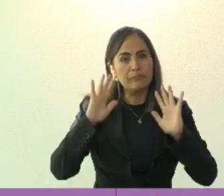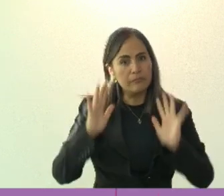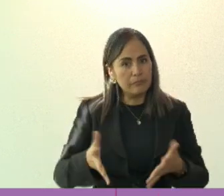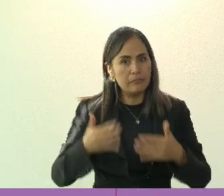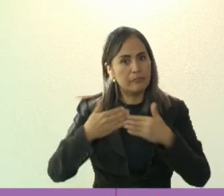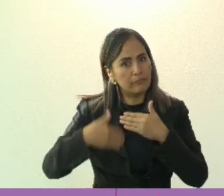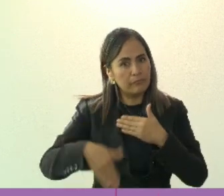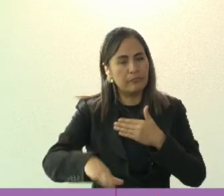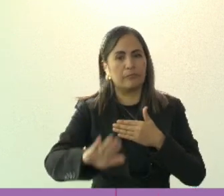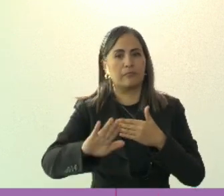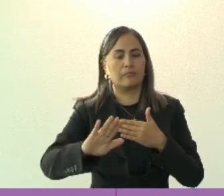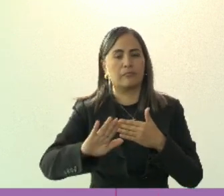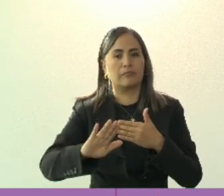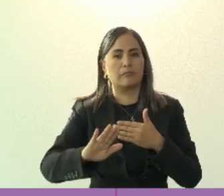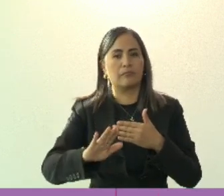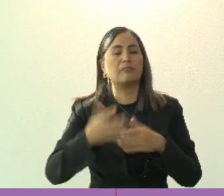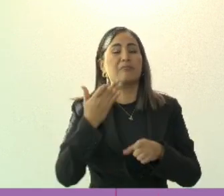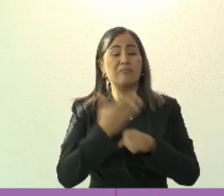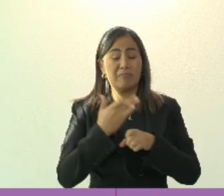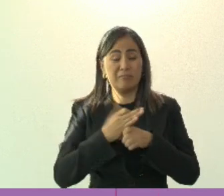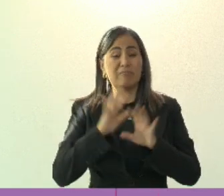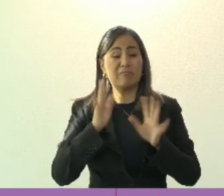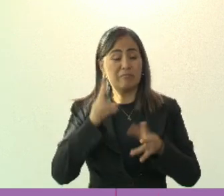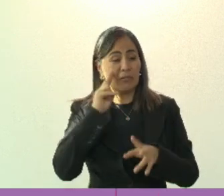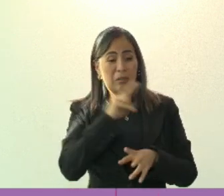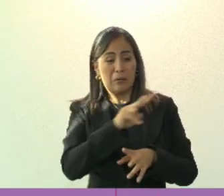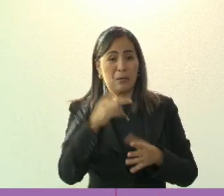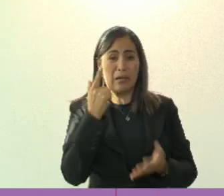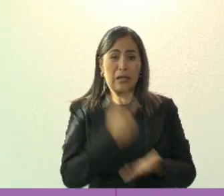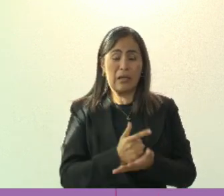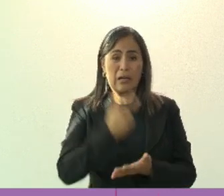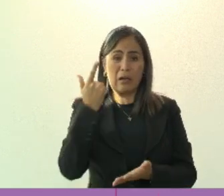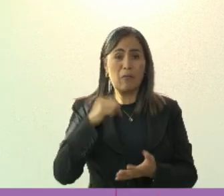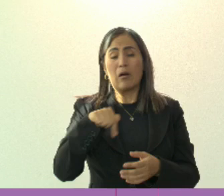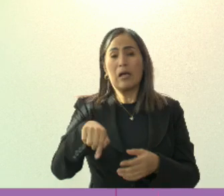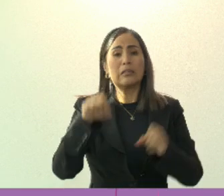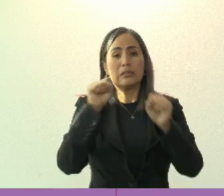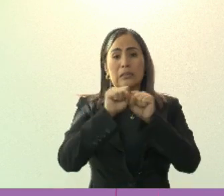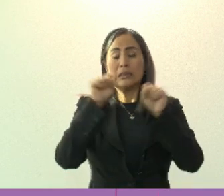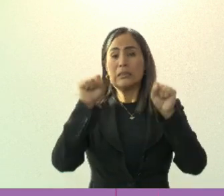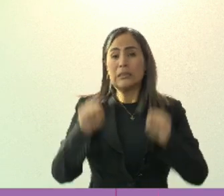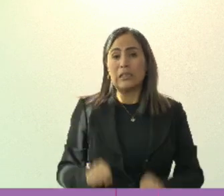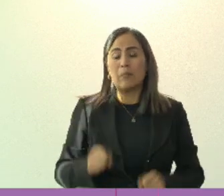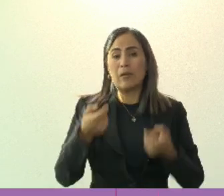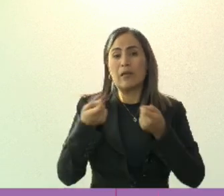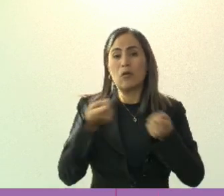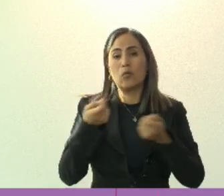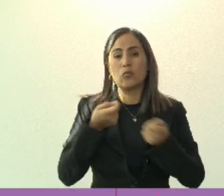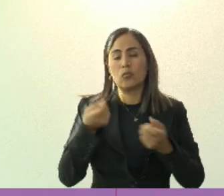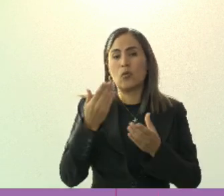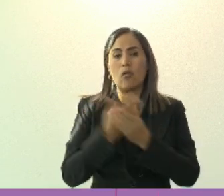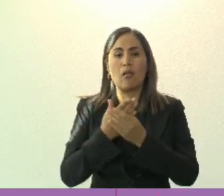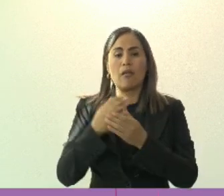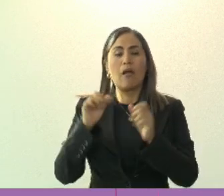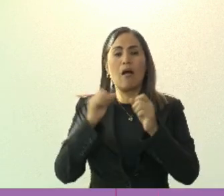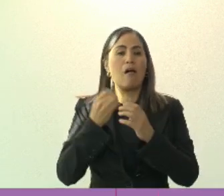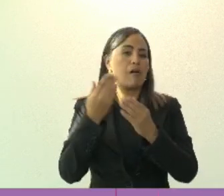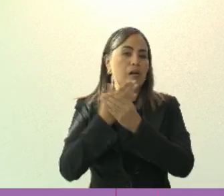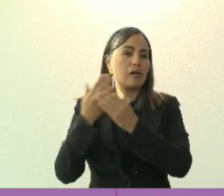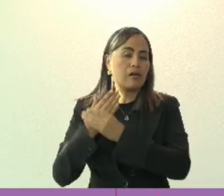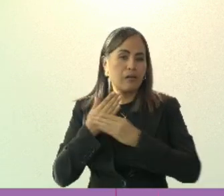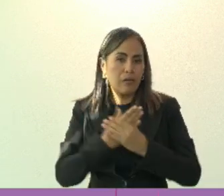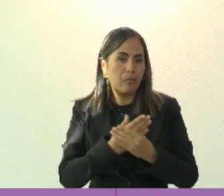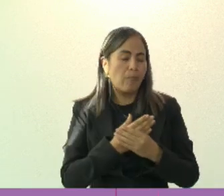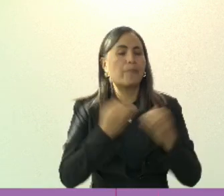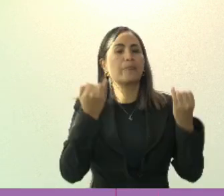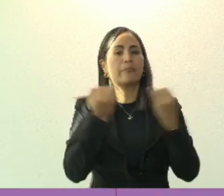Ya empieza a notarse lo enormemente grave de no tener un sistema de gestión de archivos. Y como colofón, muy